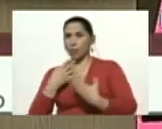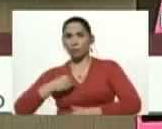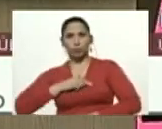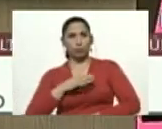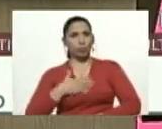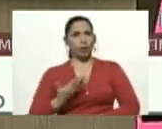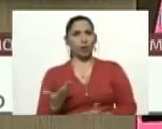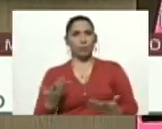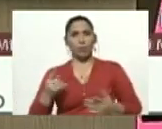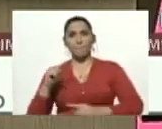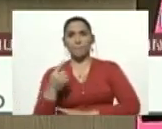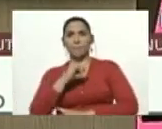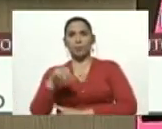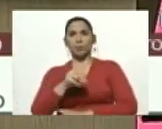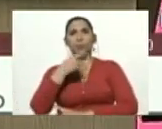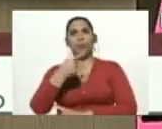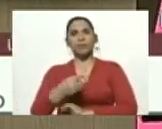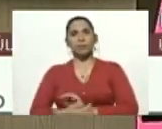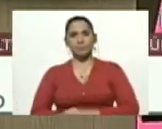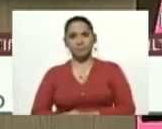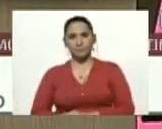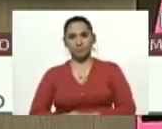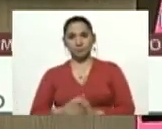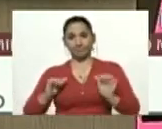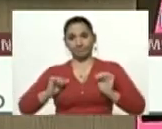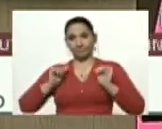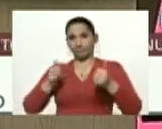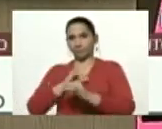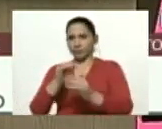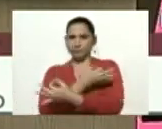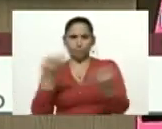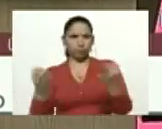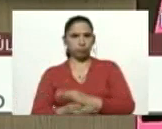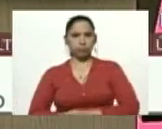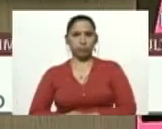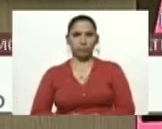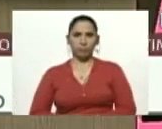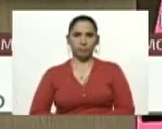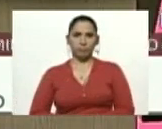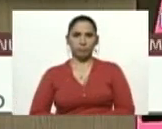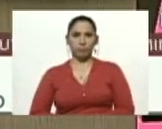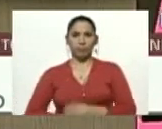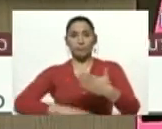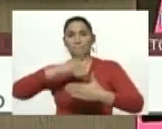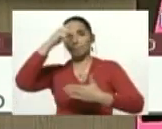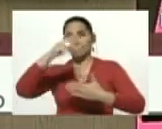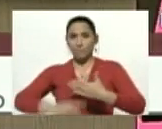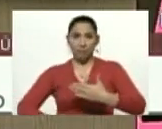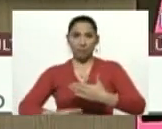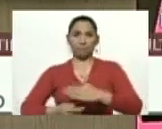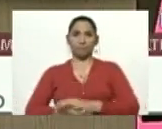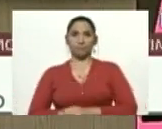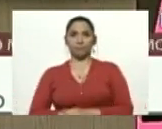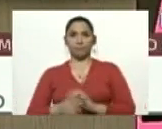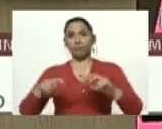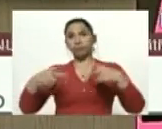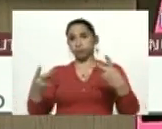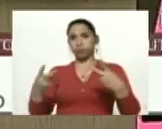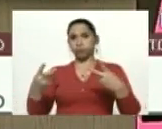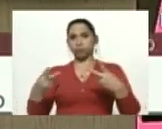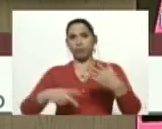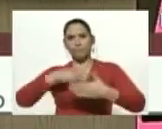hoy, 1 de junio, decir, ha iniciado con éxito este plan, este nuevo